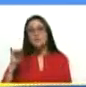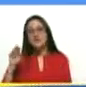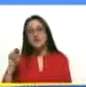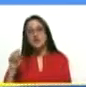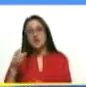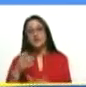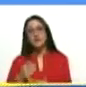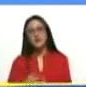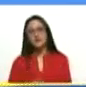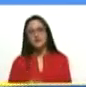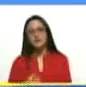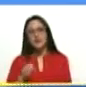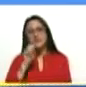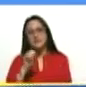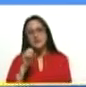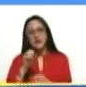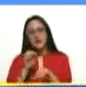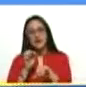diamantes.